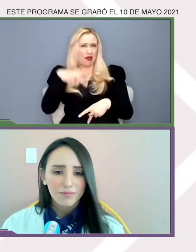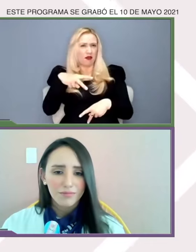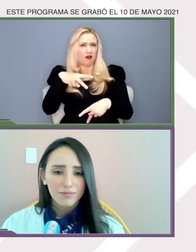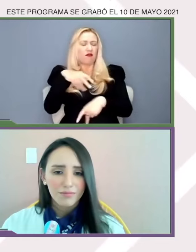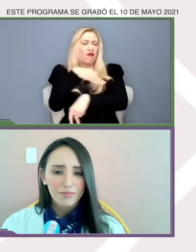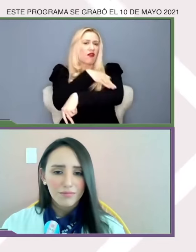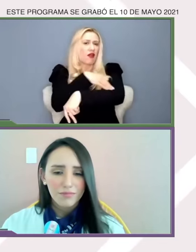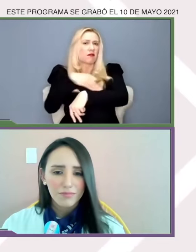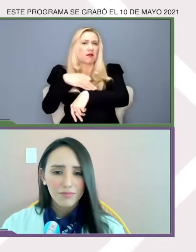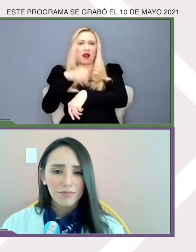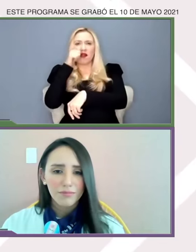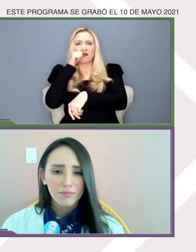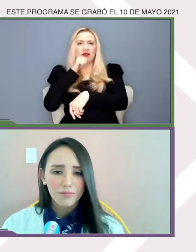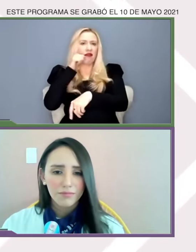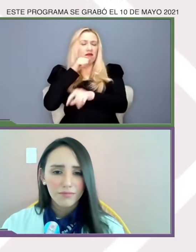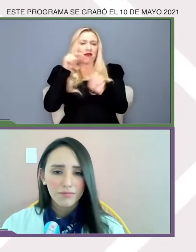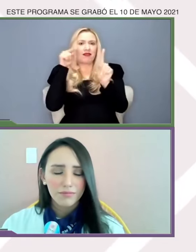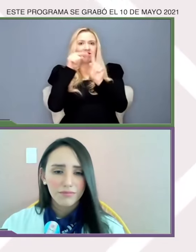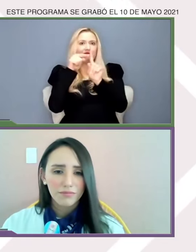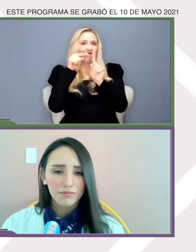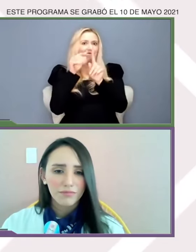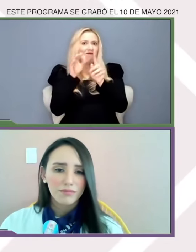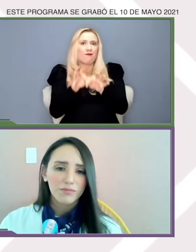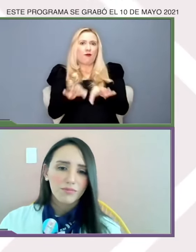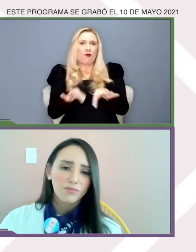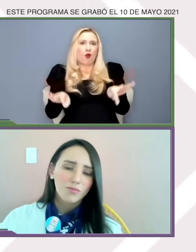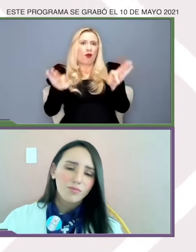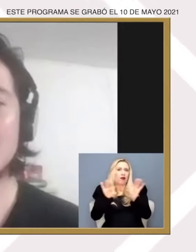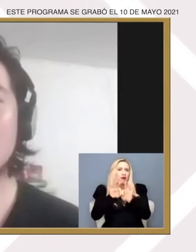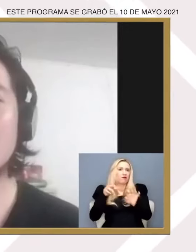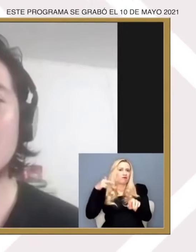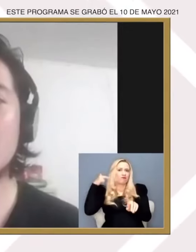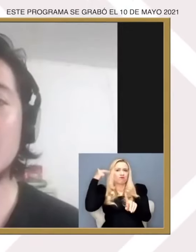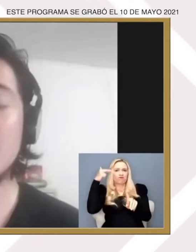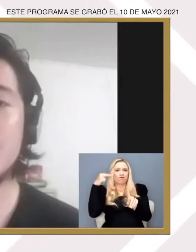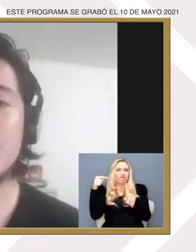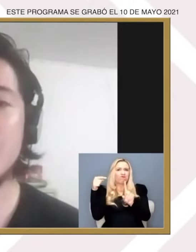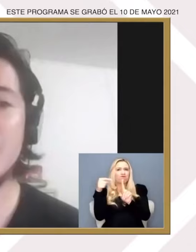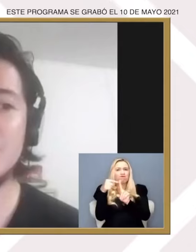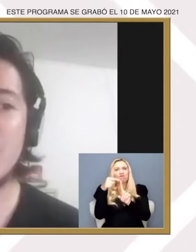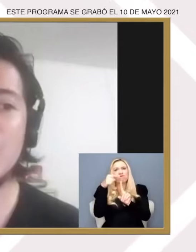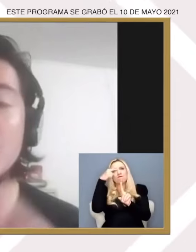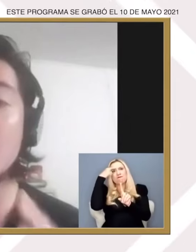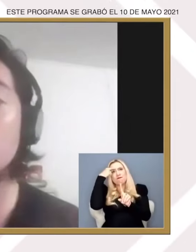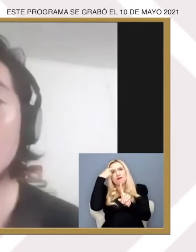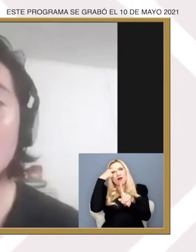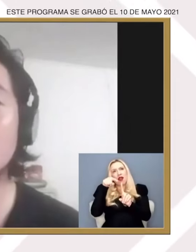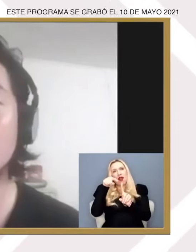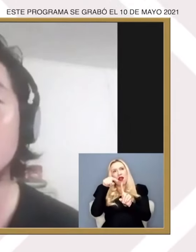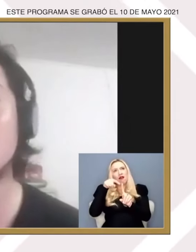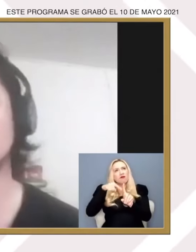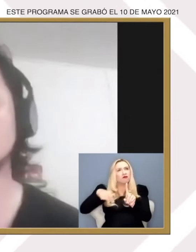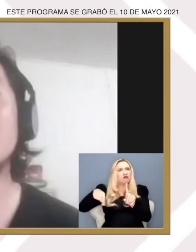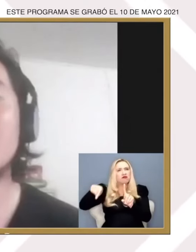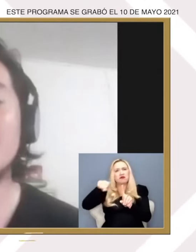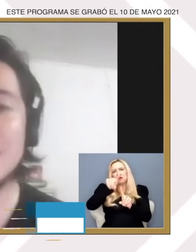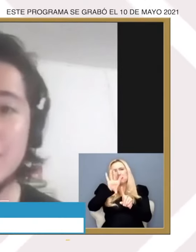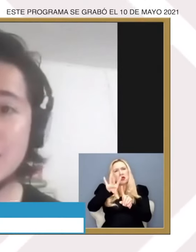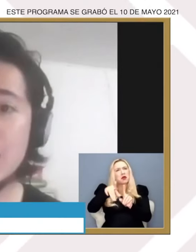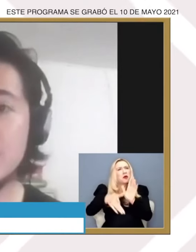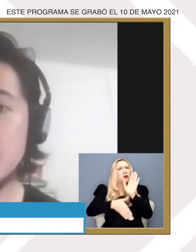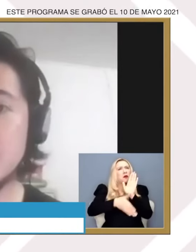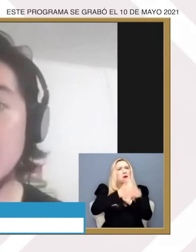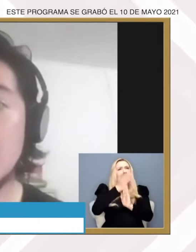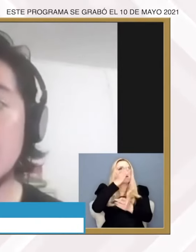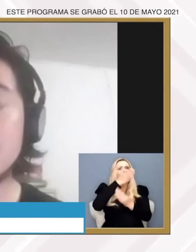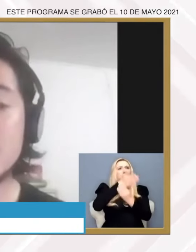un punto muy importante, es un pilar prácticamente para a cualquier lugar a donde tú vayas, vas a hablar de